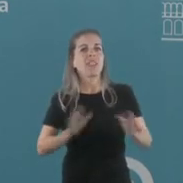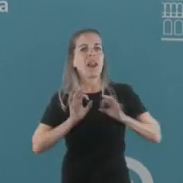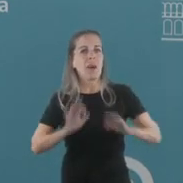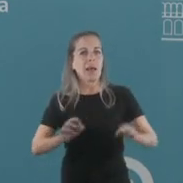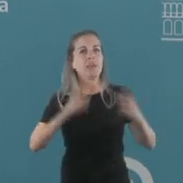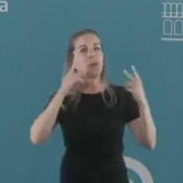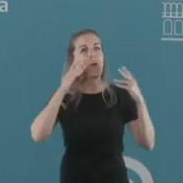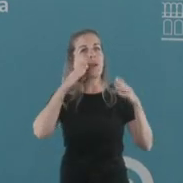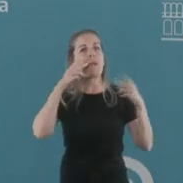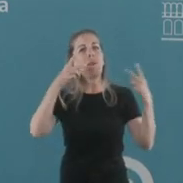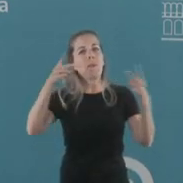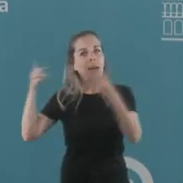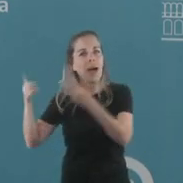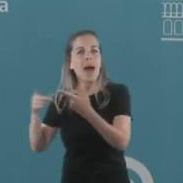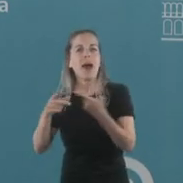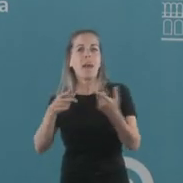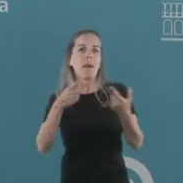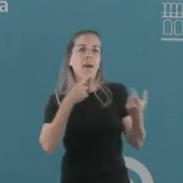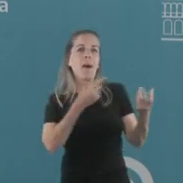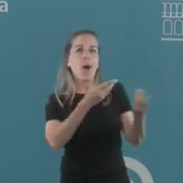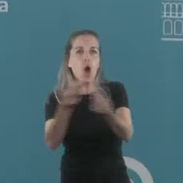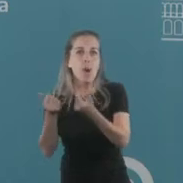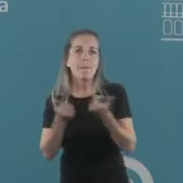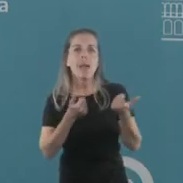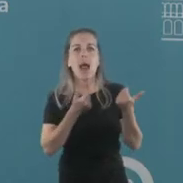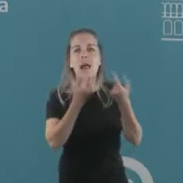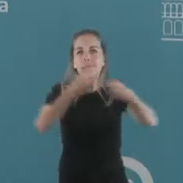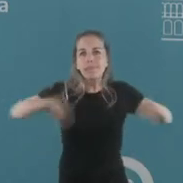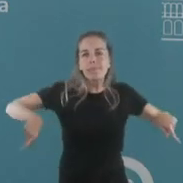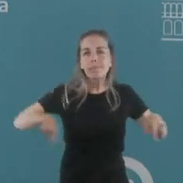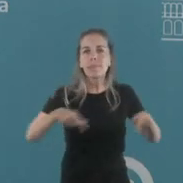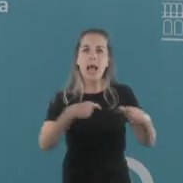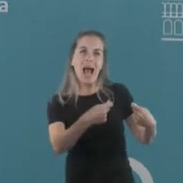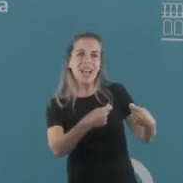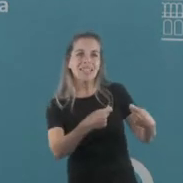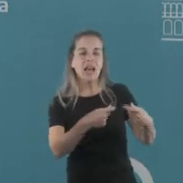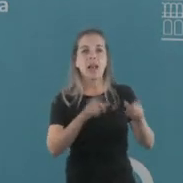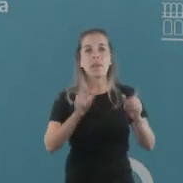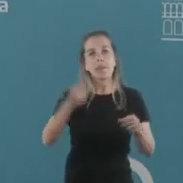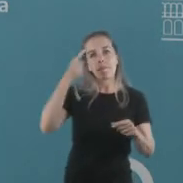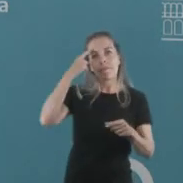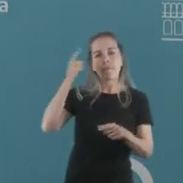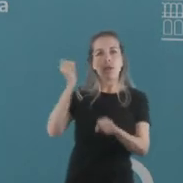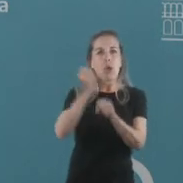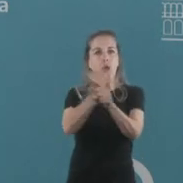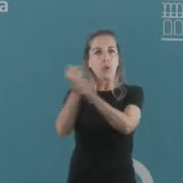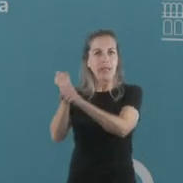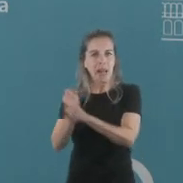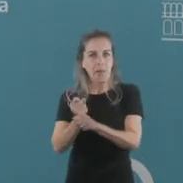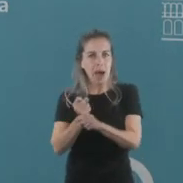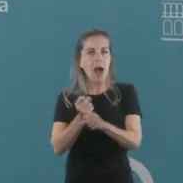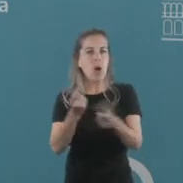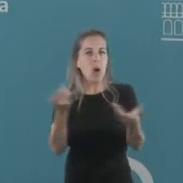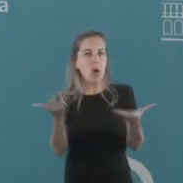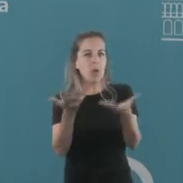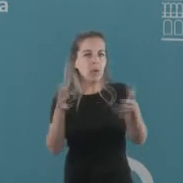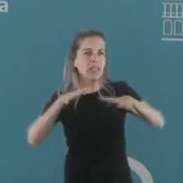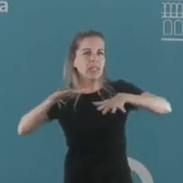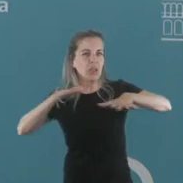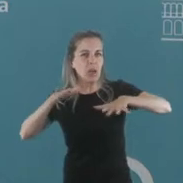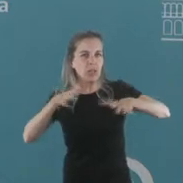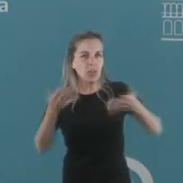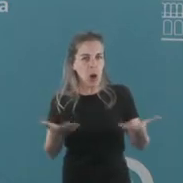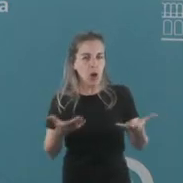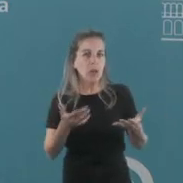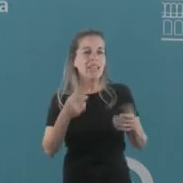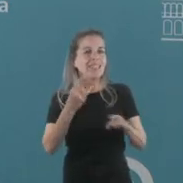sino también por lo que significa el nivel de consumo, por lo que significa el nivel de empleo, por lo que está sucediendo en lo que vemos cotidianamente cada